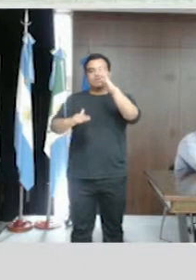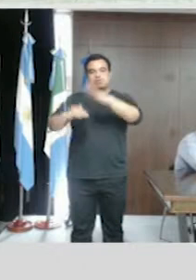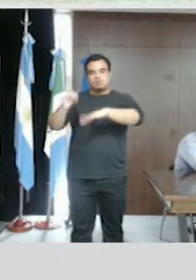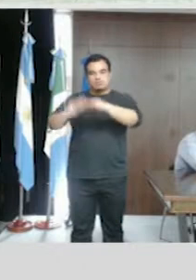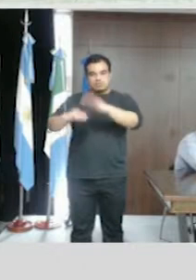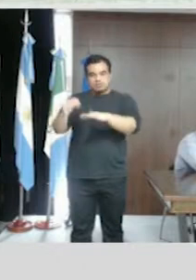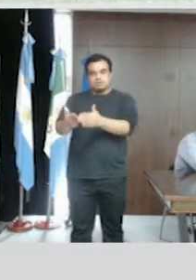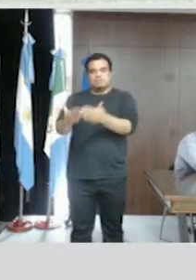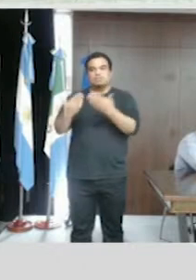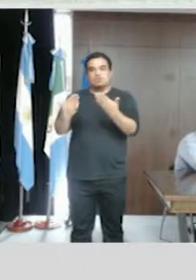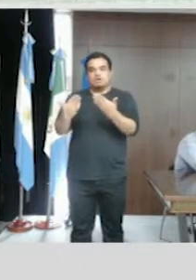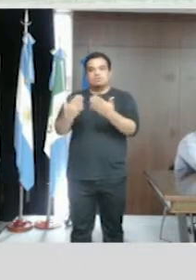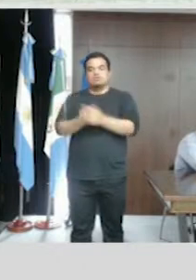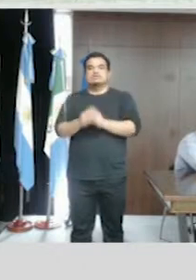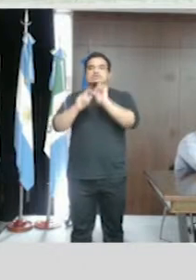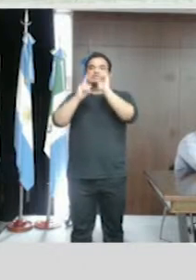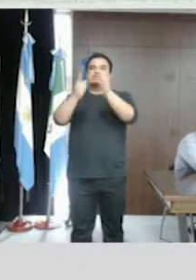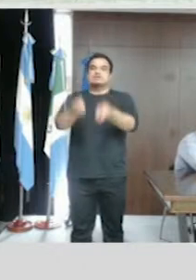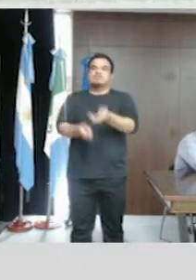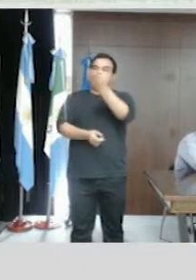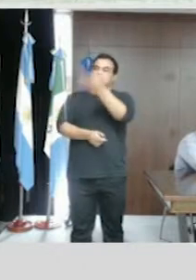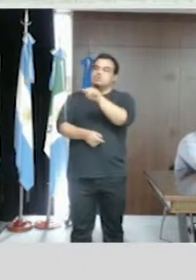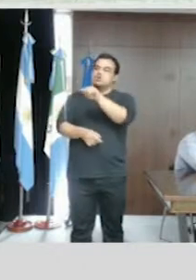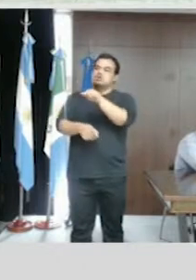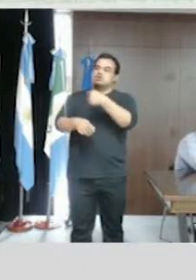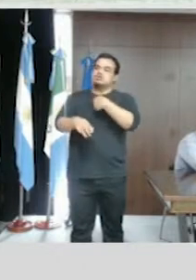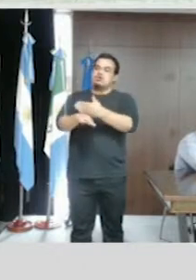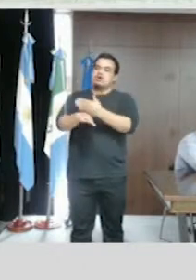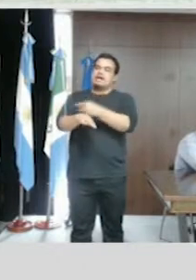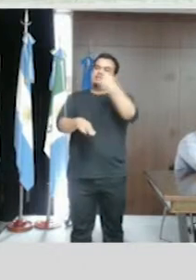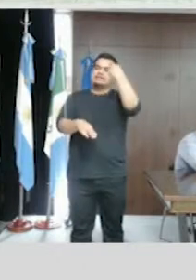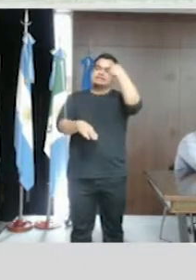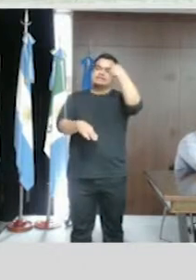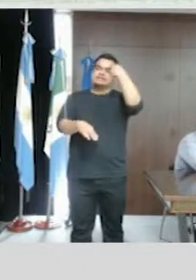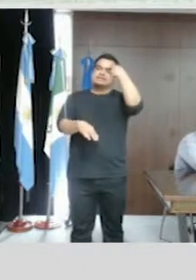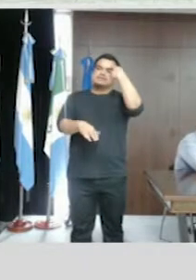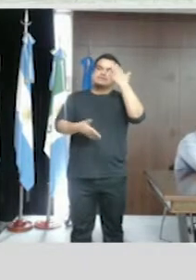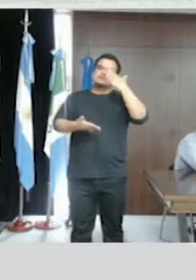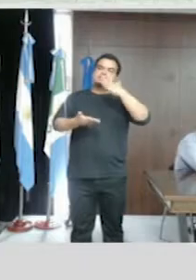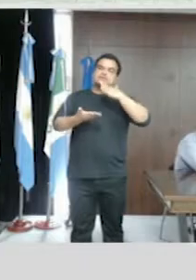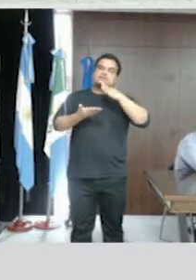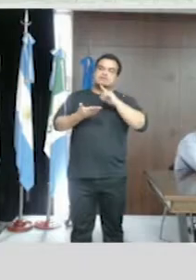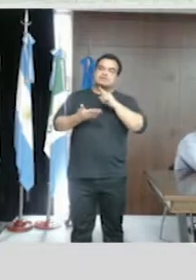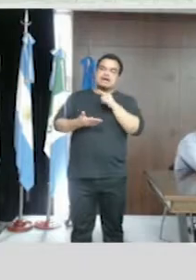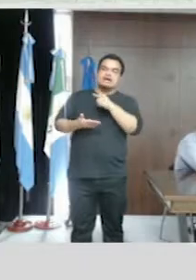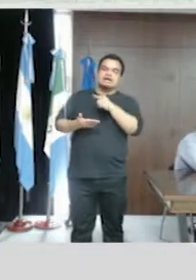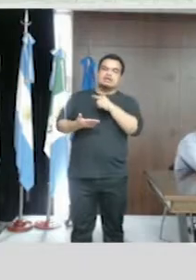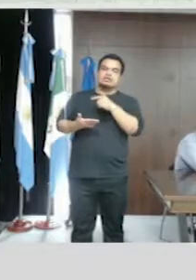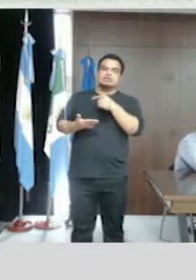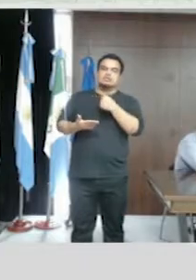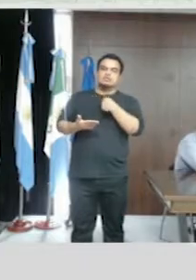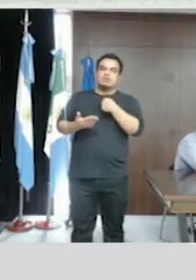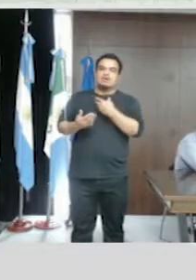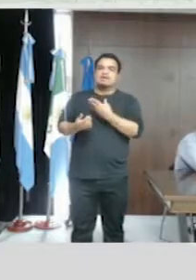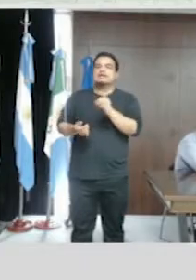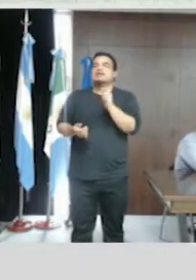el prejuicio. ¿Quiénes somos para emitir juicio sobre la acción de otra persona si primero no nos podemos